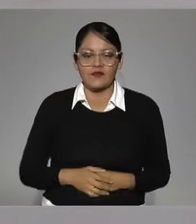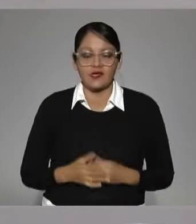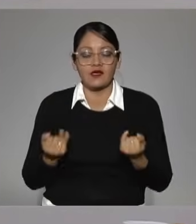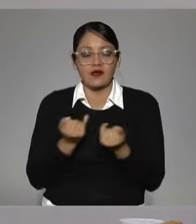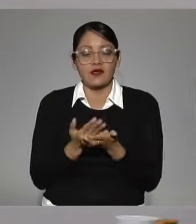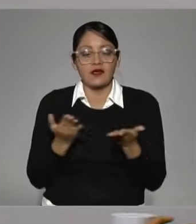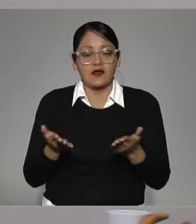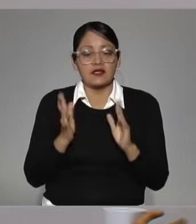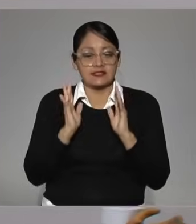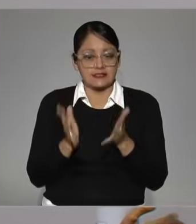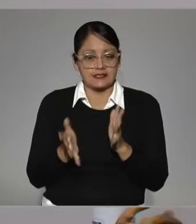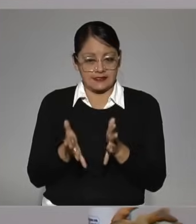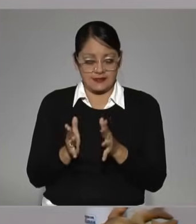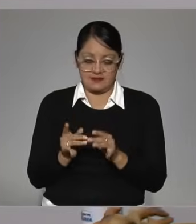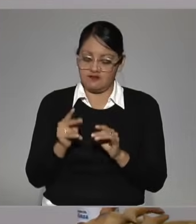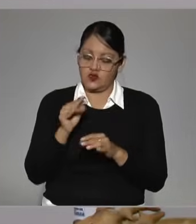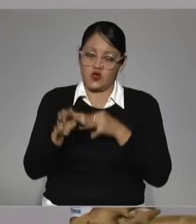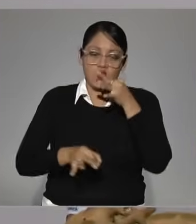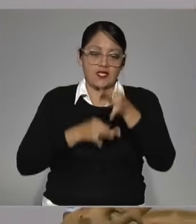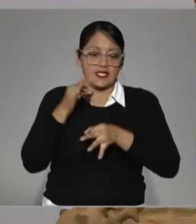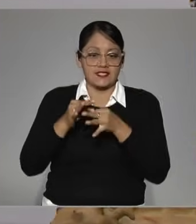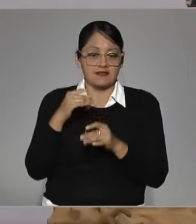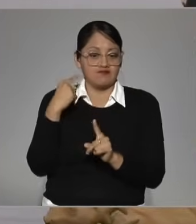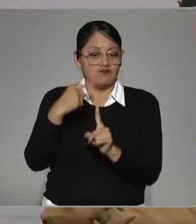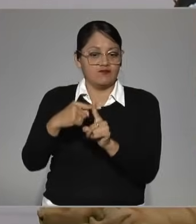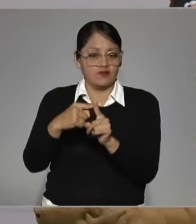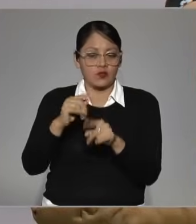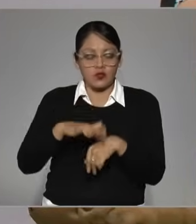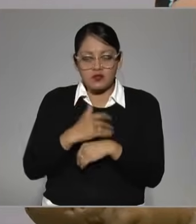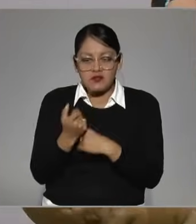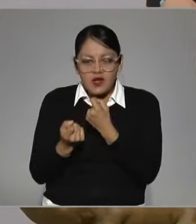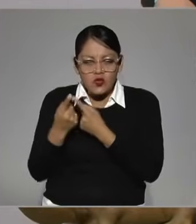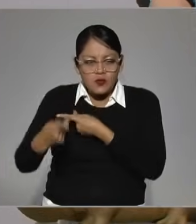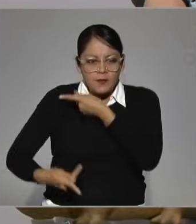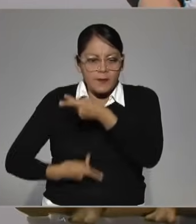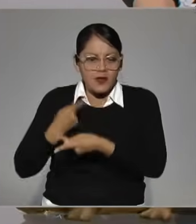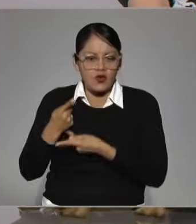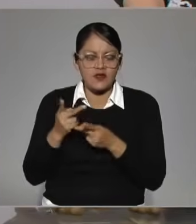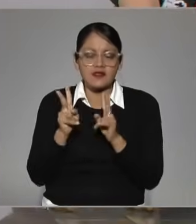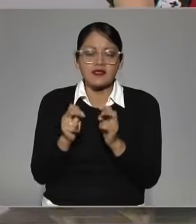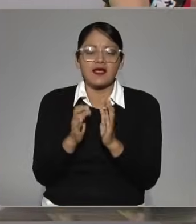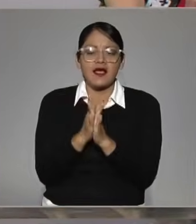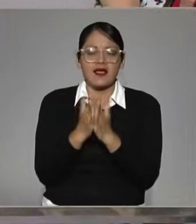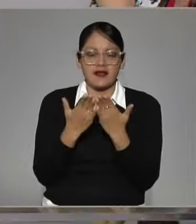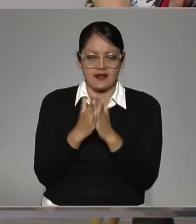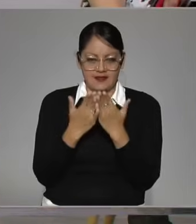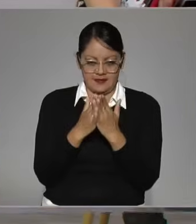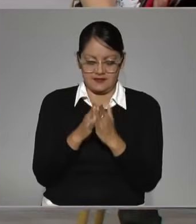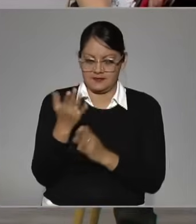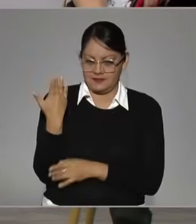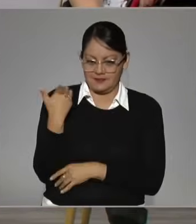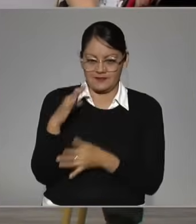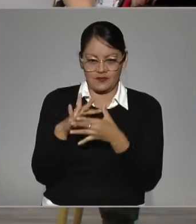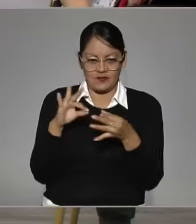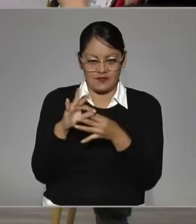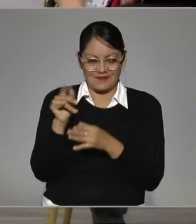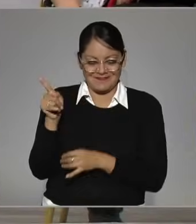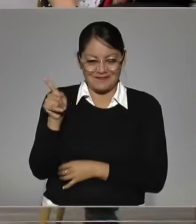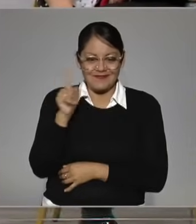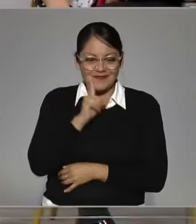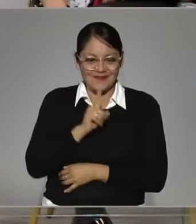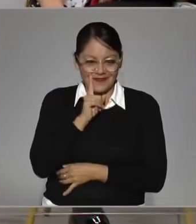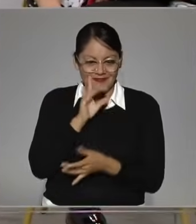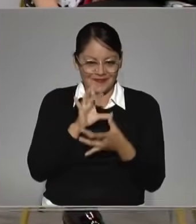le tenemos una excelente noticia porque nos han estado preguntando acerca del libro que nos mencionó Hatsuko.